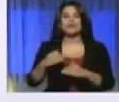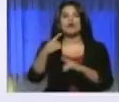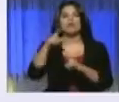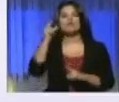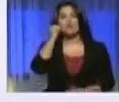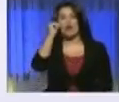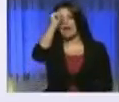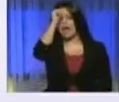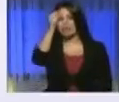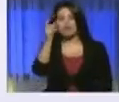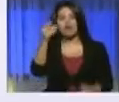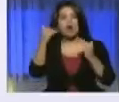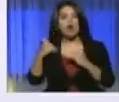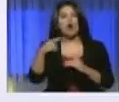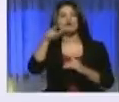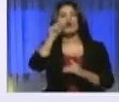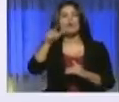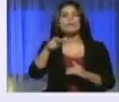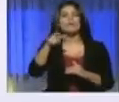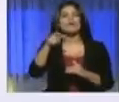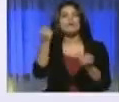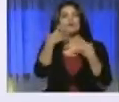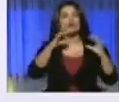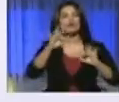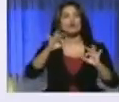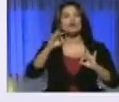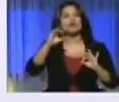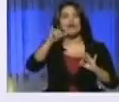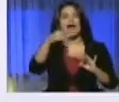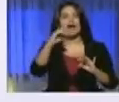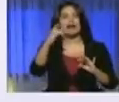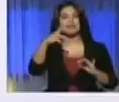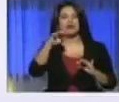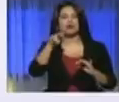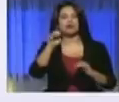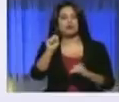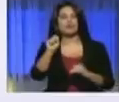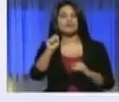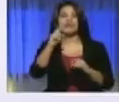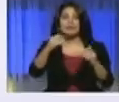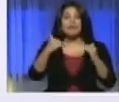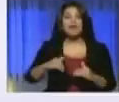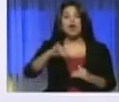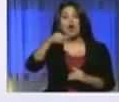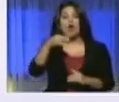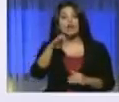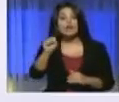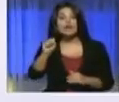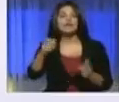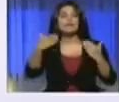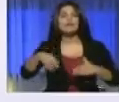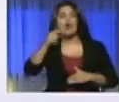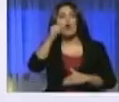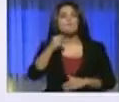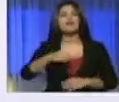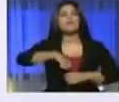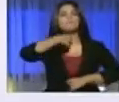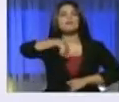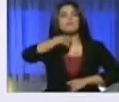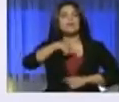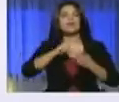de Jack Nicholson, de Joaquín Sabina, de Jorge Amado, de Pepe Mujica, de Juan Domingo